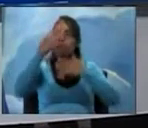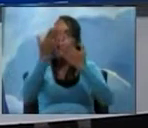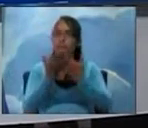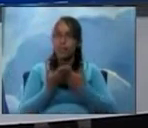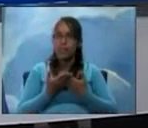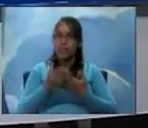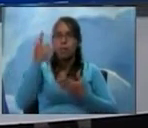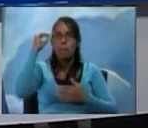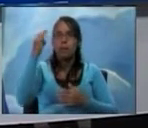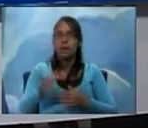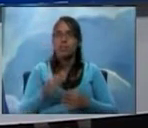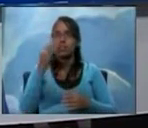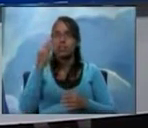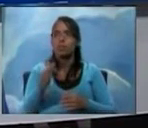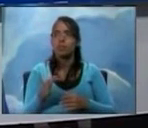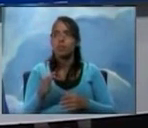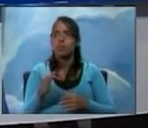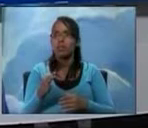Sé tú mi Padre.